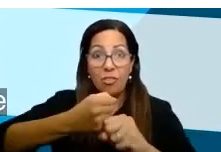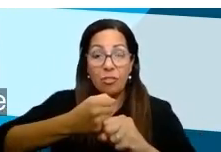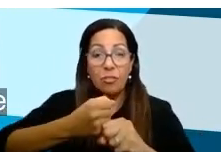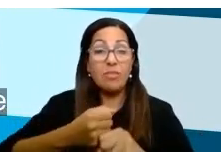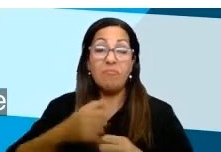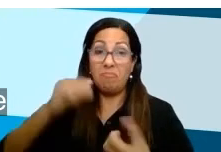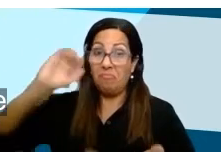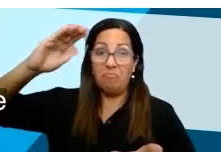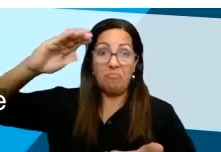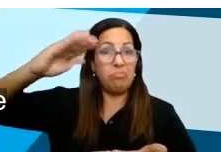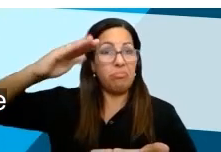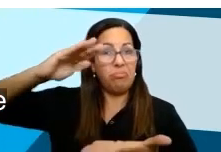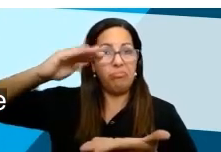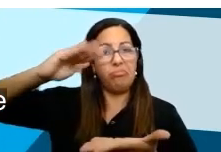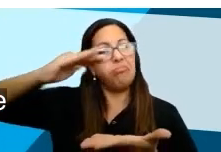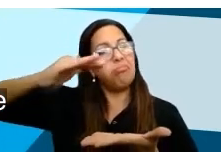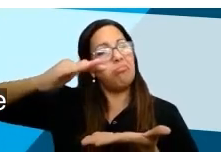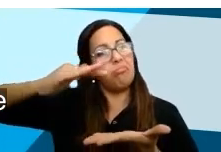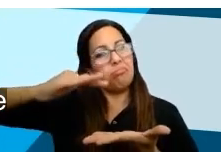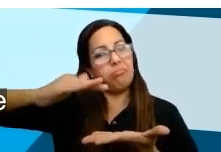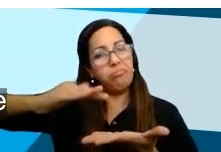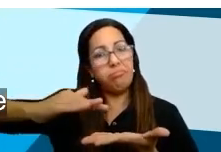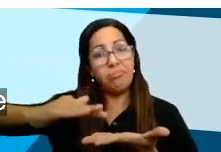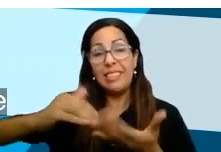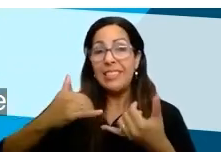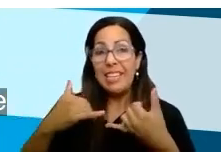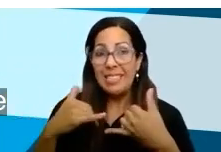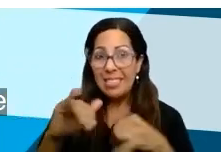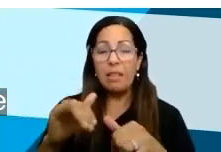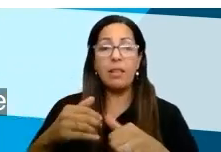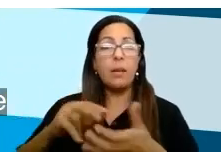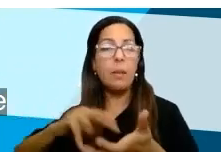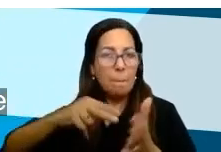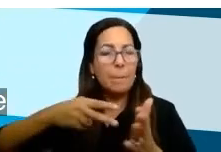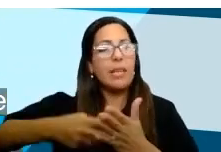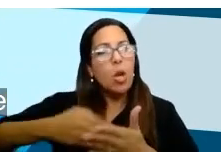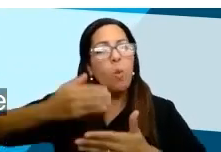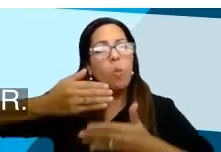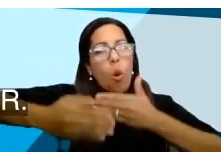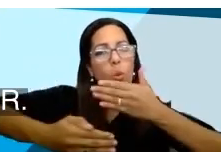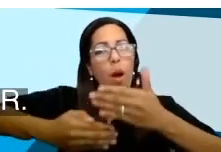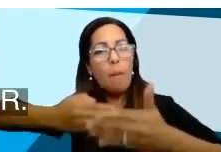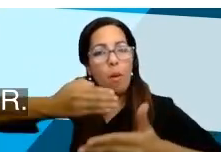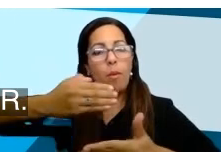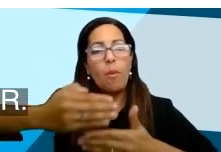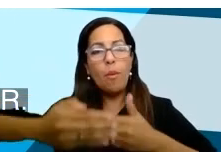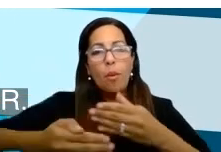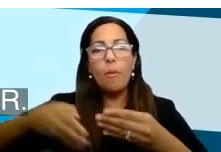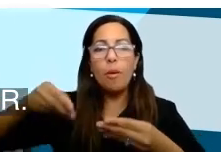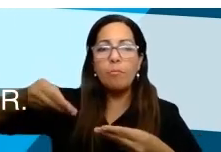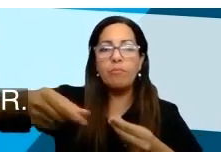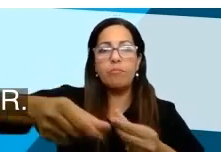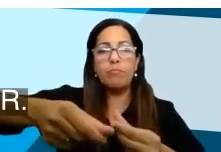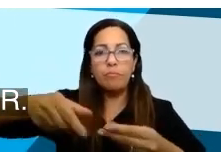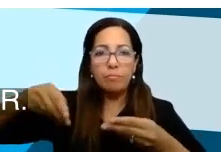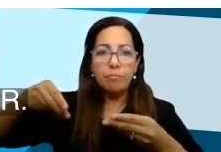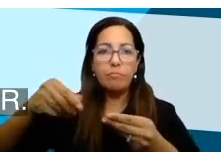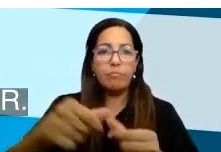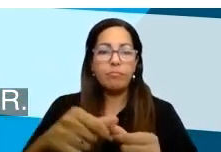dinero. Así que les tengo que decir, la recuperación de un desastre, específicamente un desastre como este, es un trabajo a largo